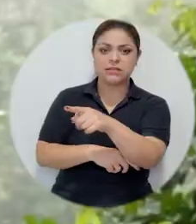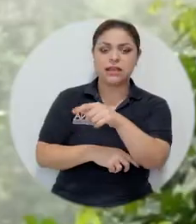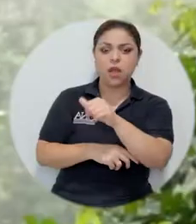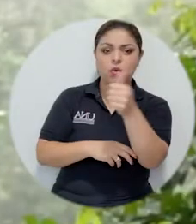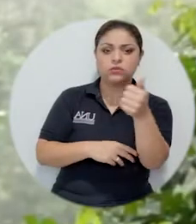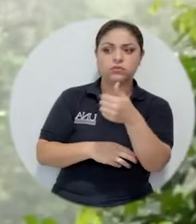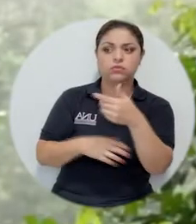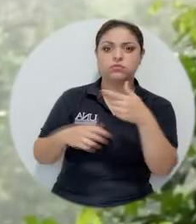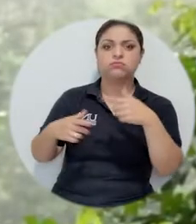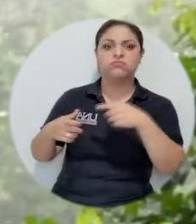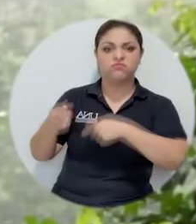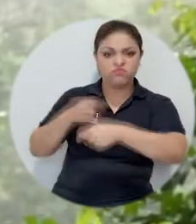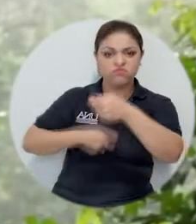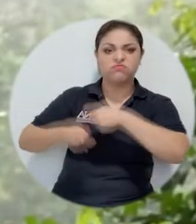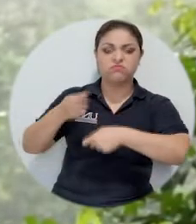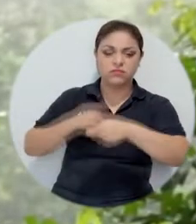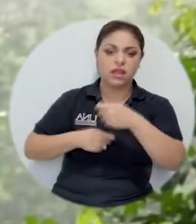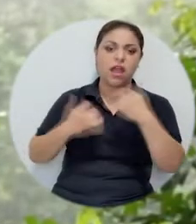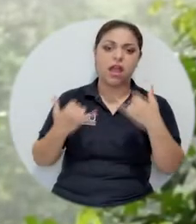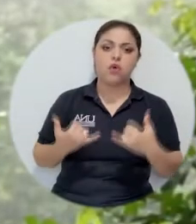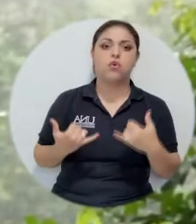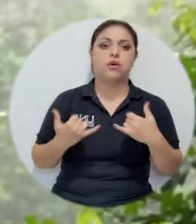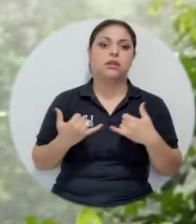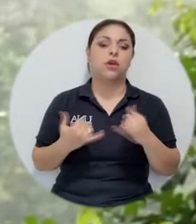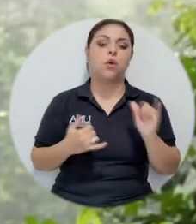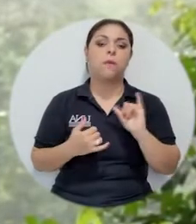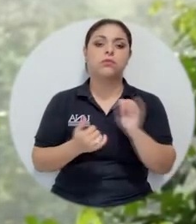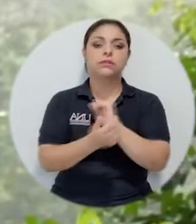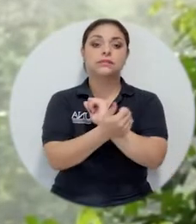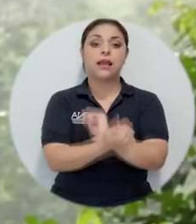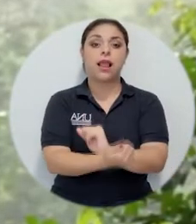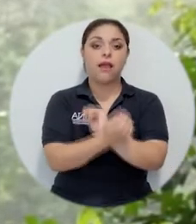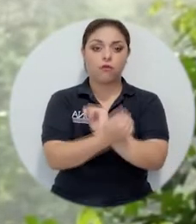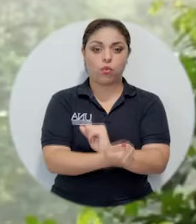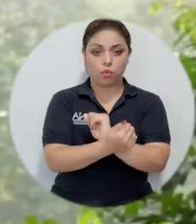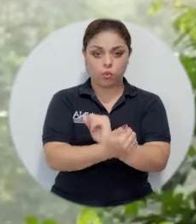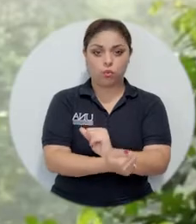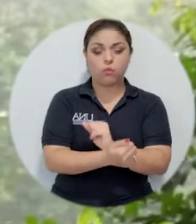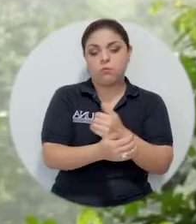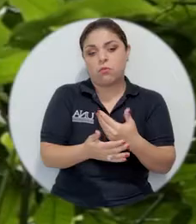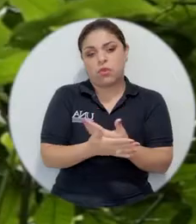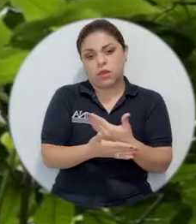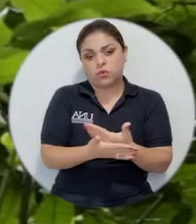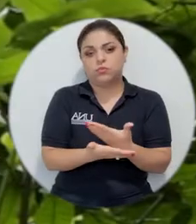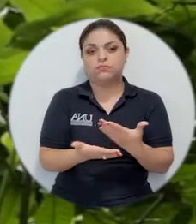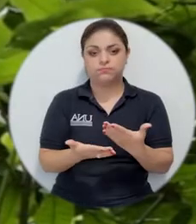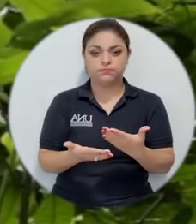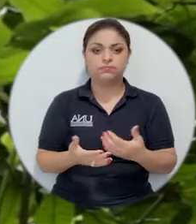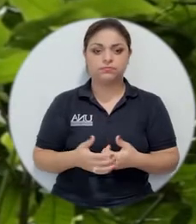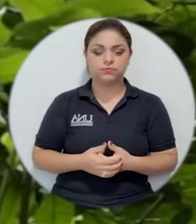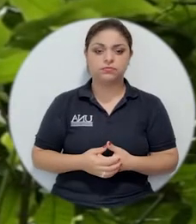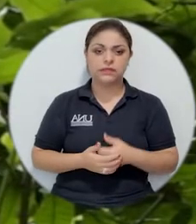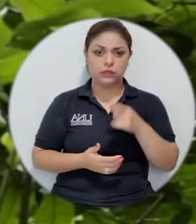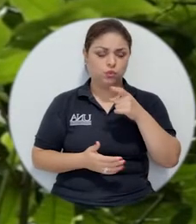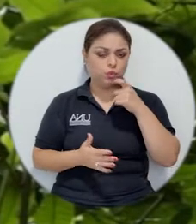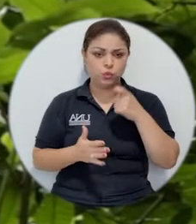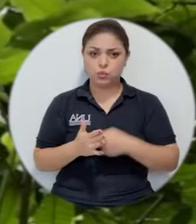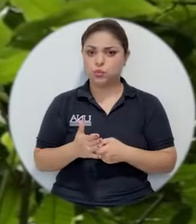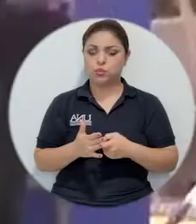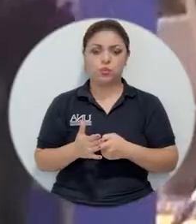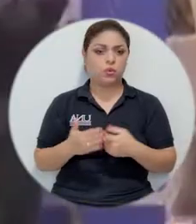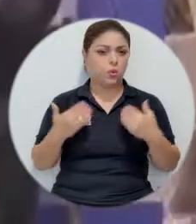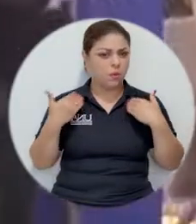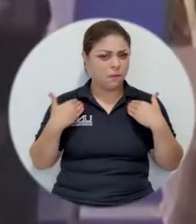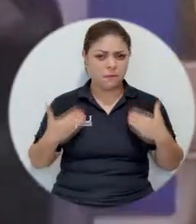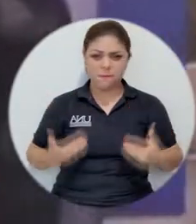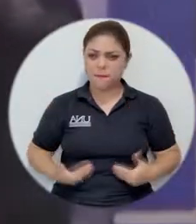entre a otras delincuencias y que se convierta en una especie de esclavo moderno. Sí. Que eso es